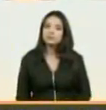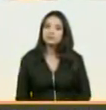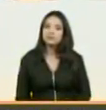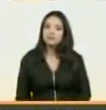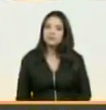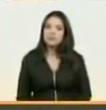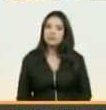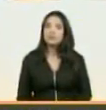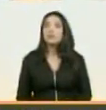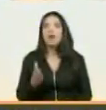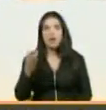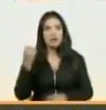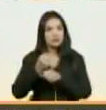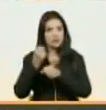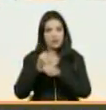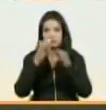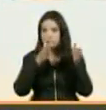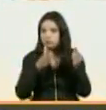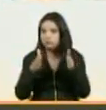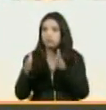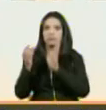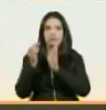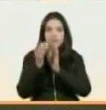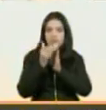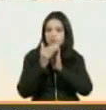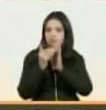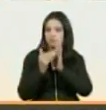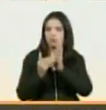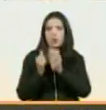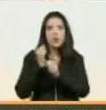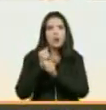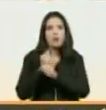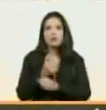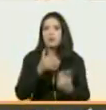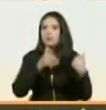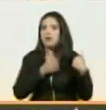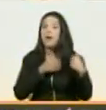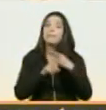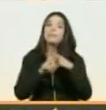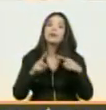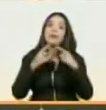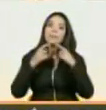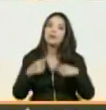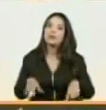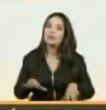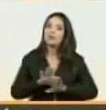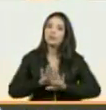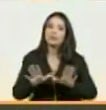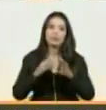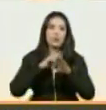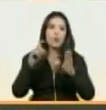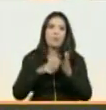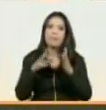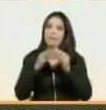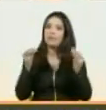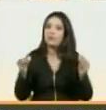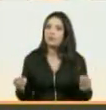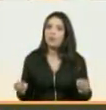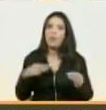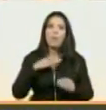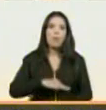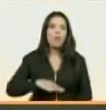sus competencias claramente establecidas, y ella perdió la autoritax, es decir, la autoridad